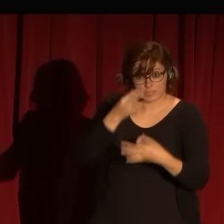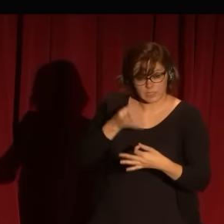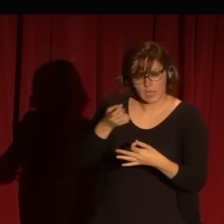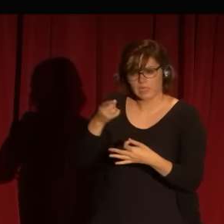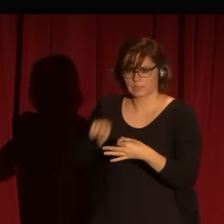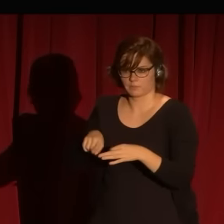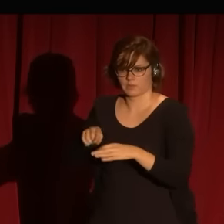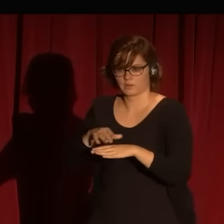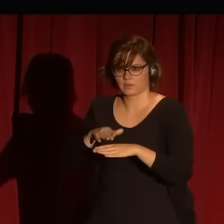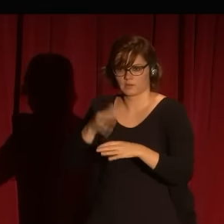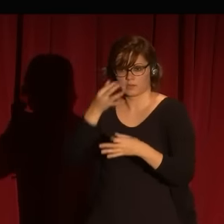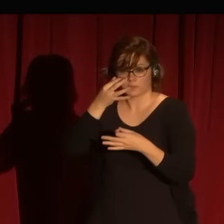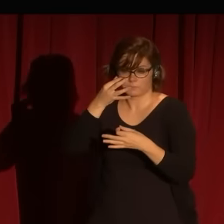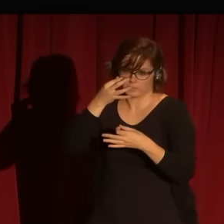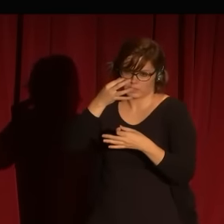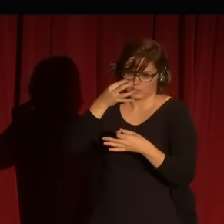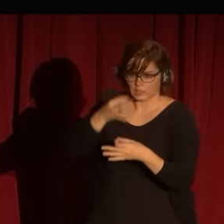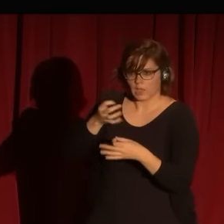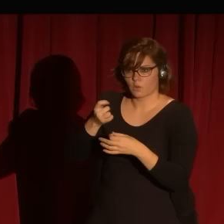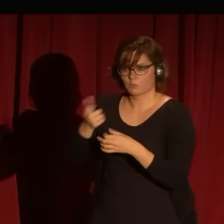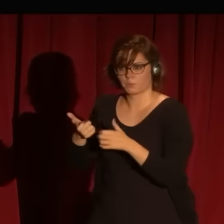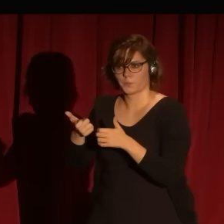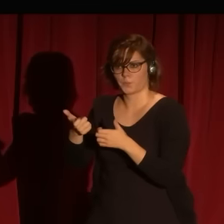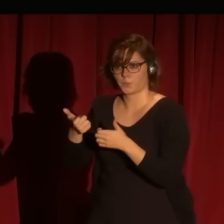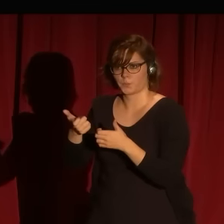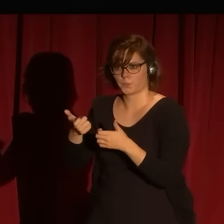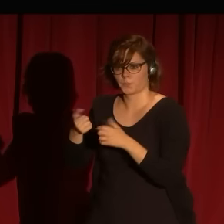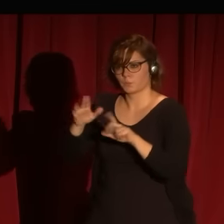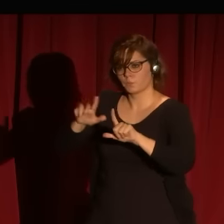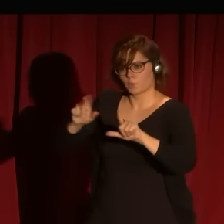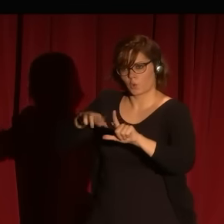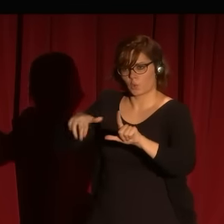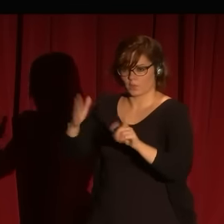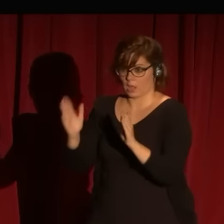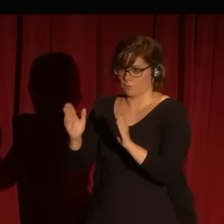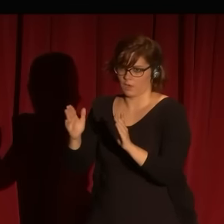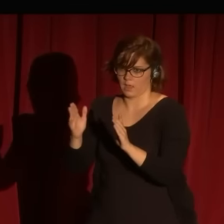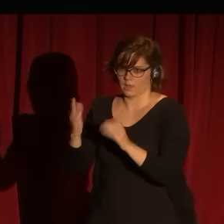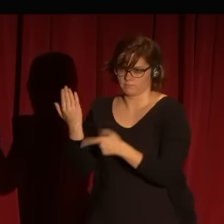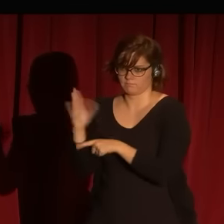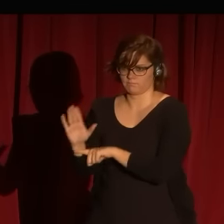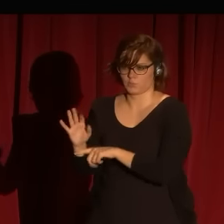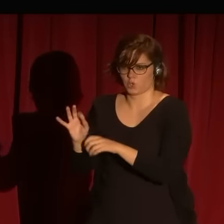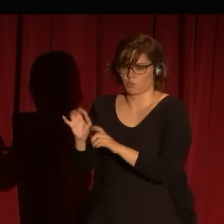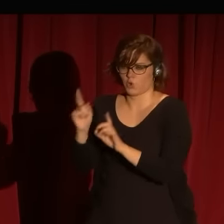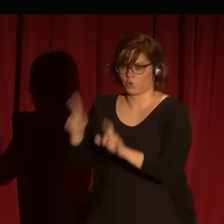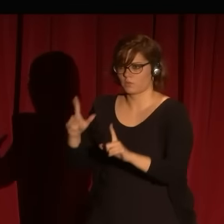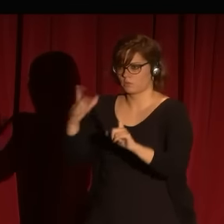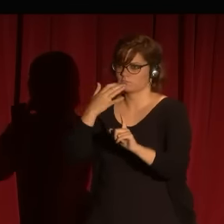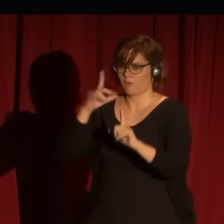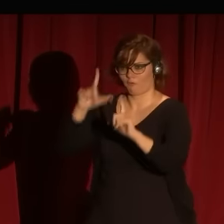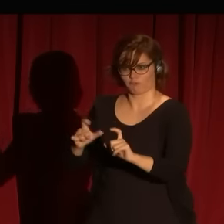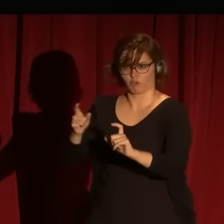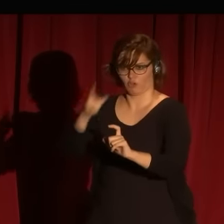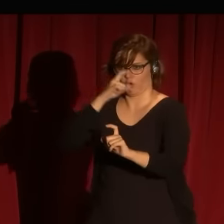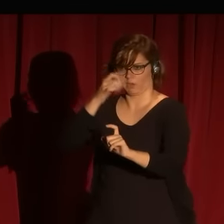eso real está construido por la cultura de la época y a la vez son cuadros que no en esa época no se verían como instantáneas de lo que ha pasado sino